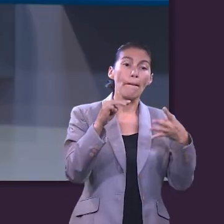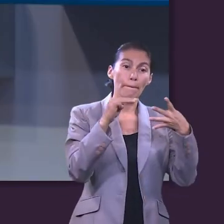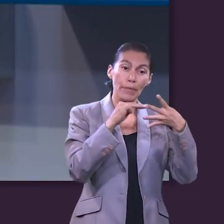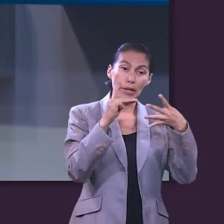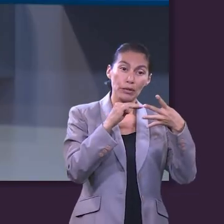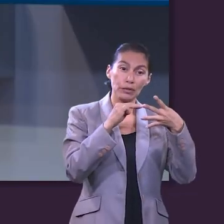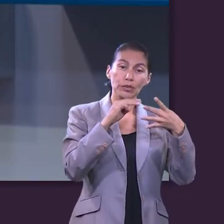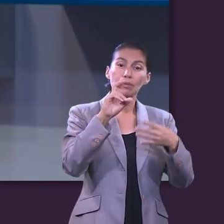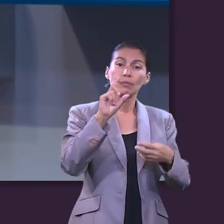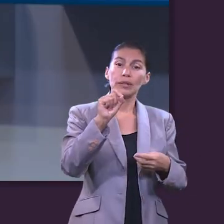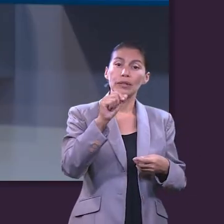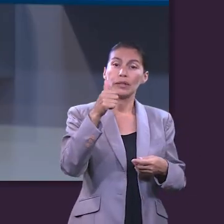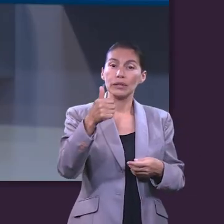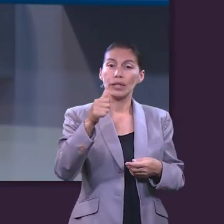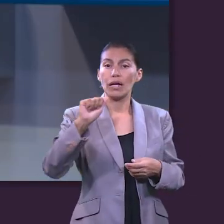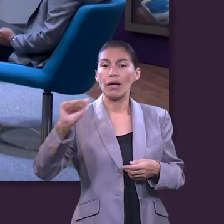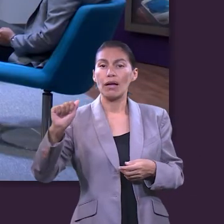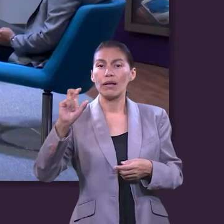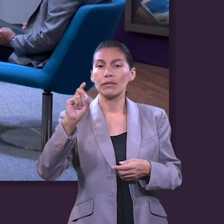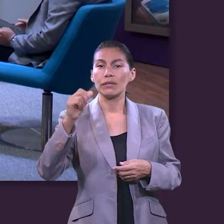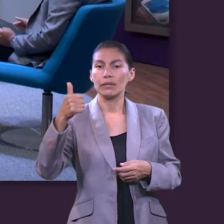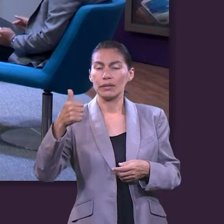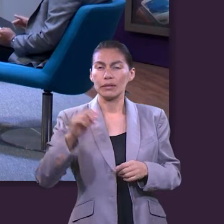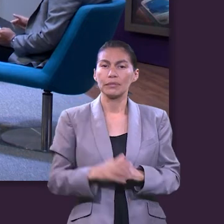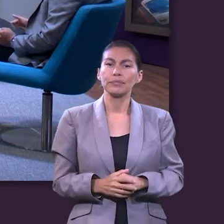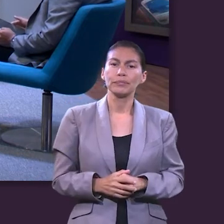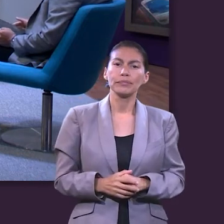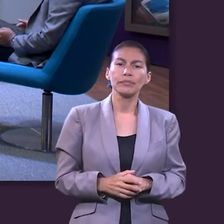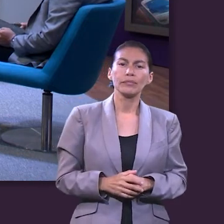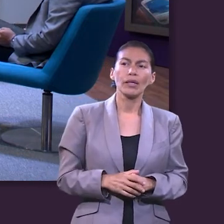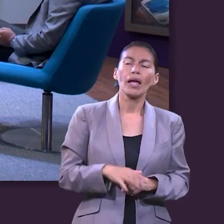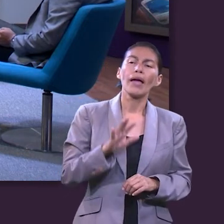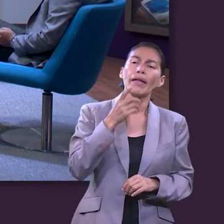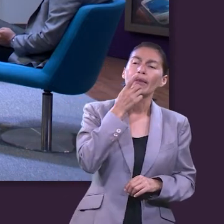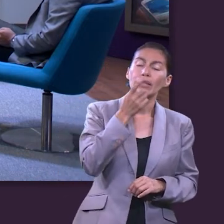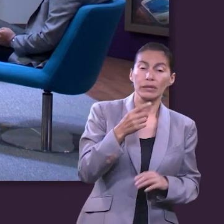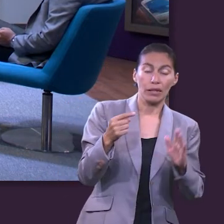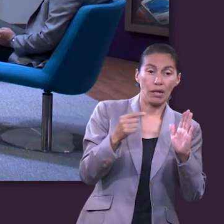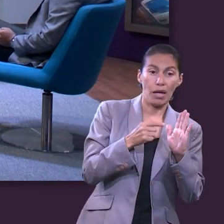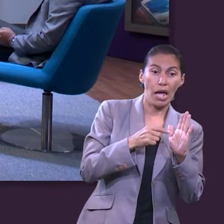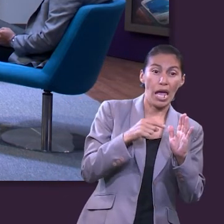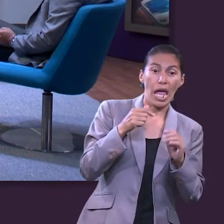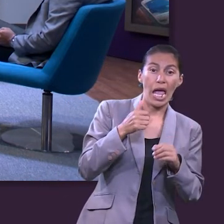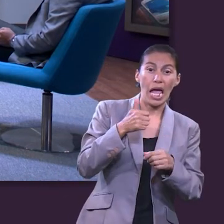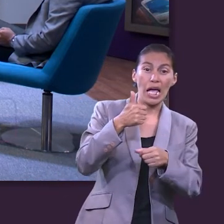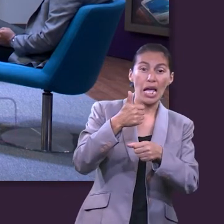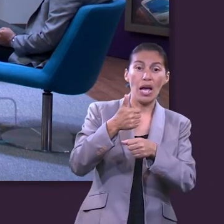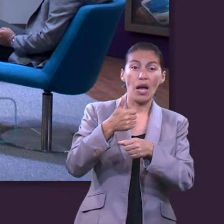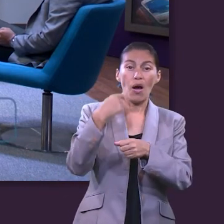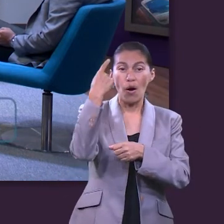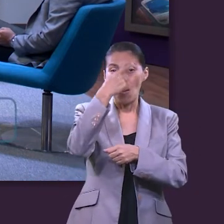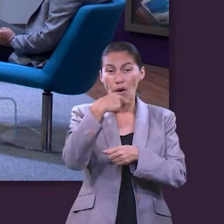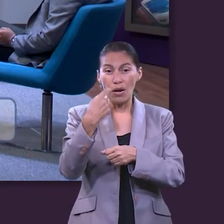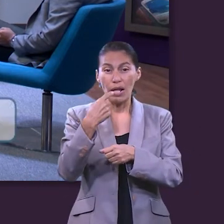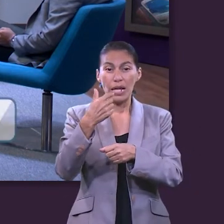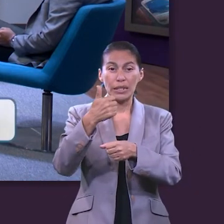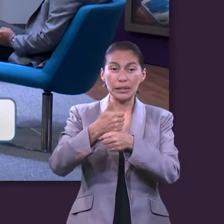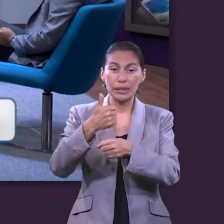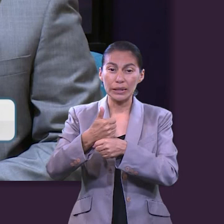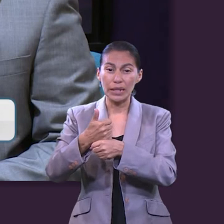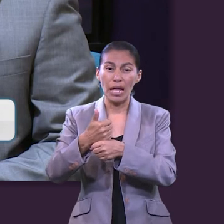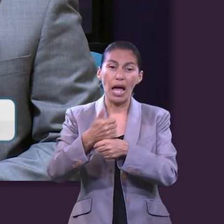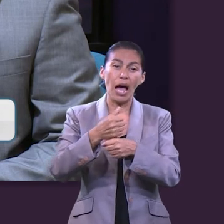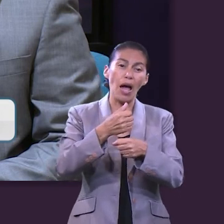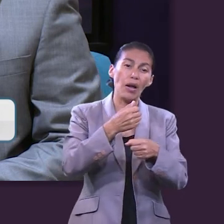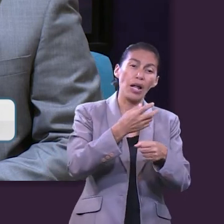33 al 36? Dice de la siguiente manera, Cuando vino la hora sexta, hubo tinieblas sobre toda la tierra